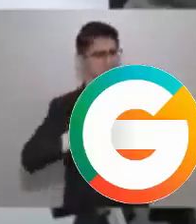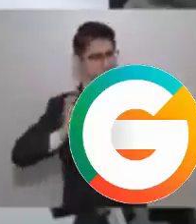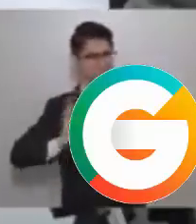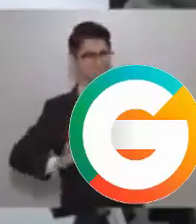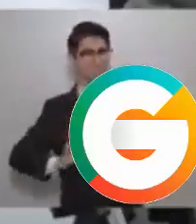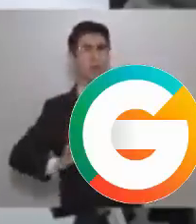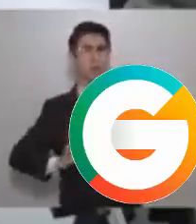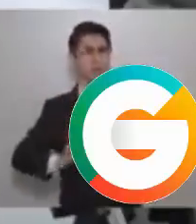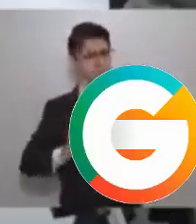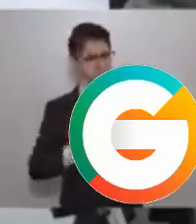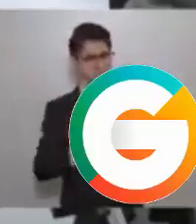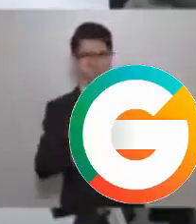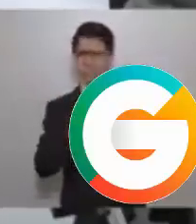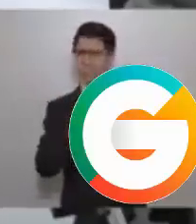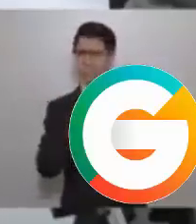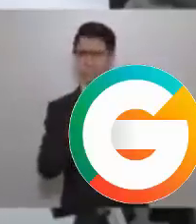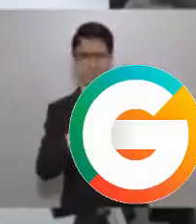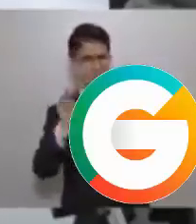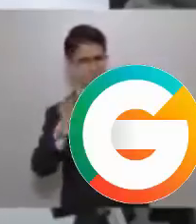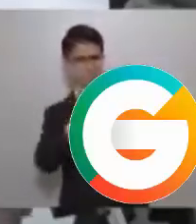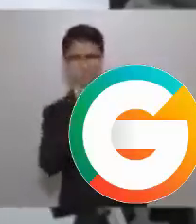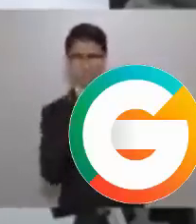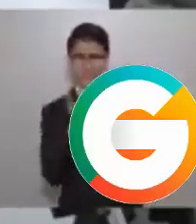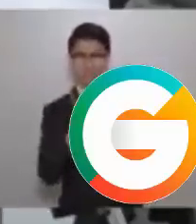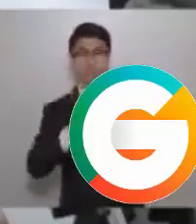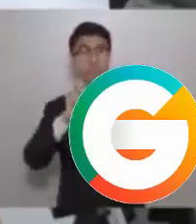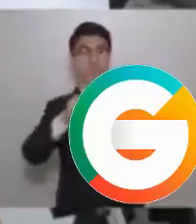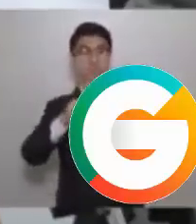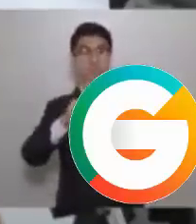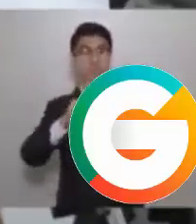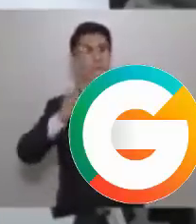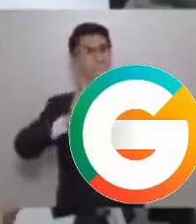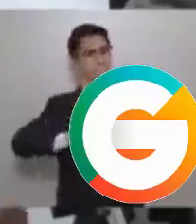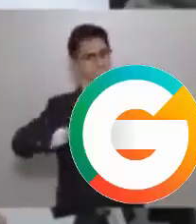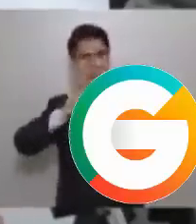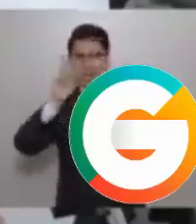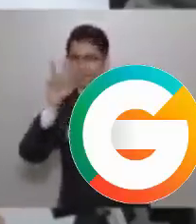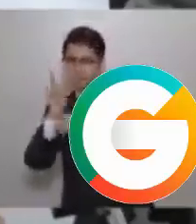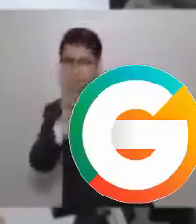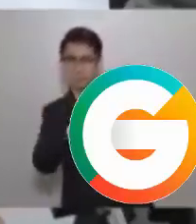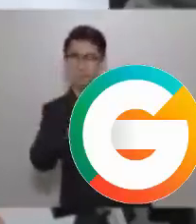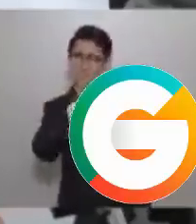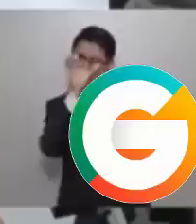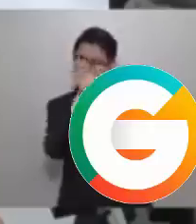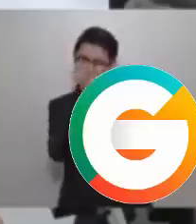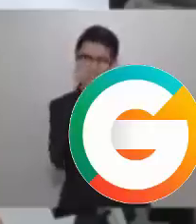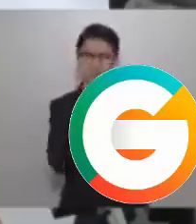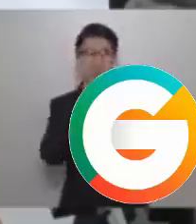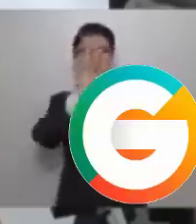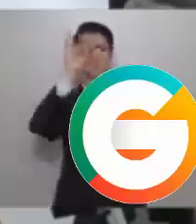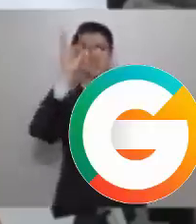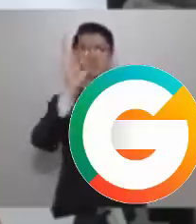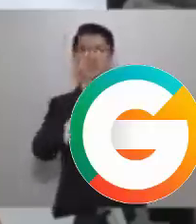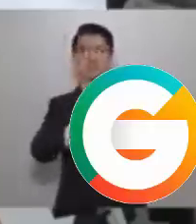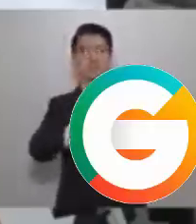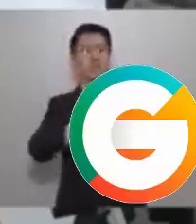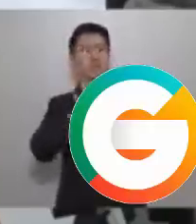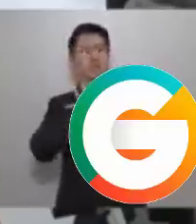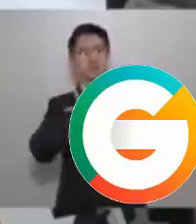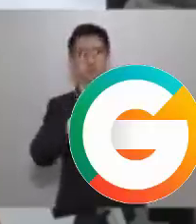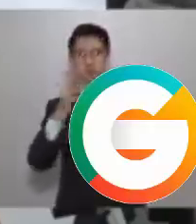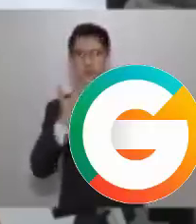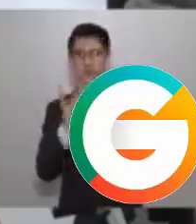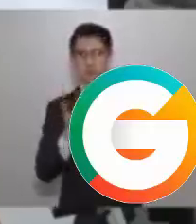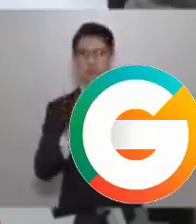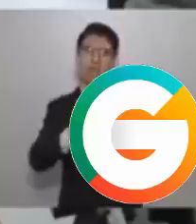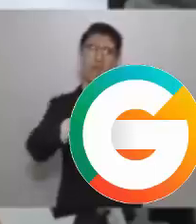que no podemos ser triunfalistas, pero cabe en cuanto a explicar que sí se tienen avances importantes en